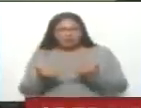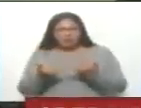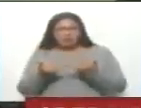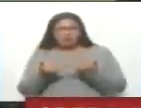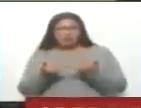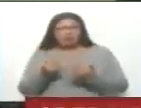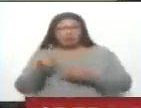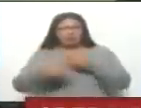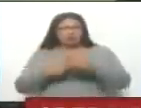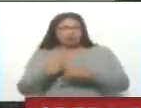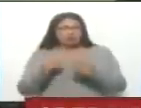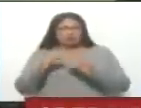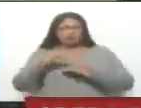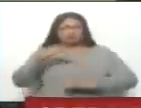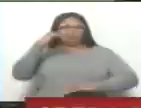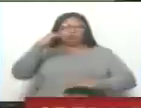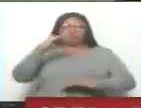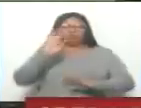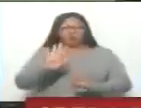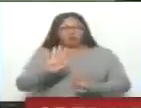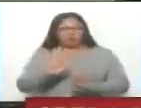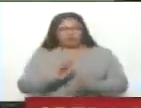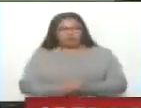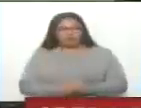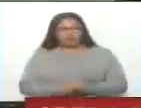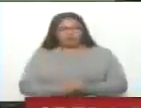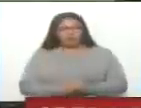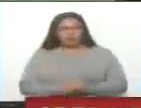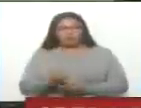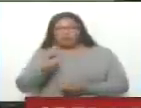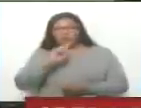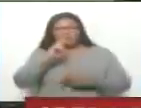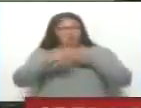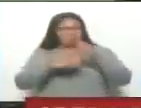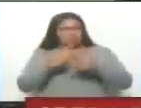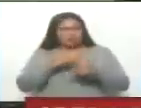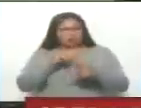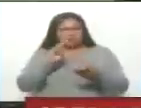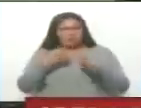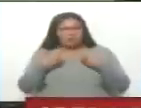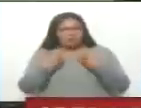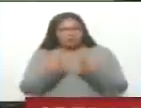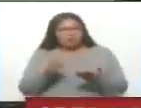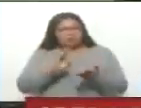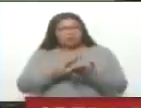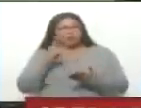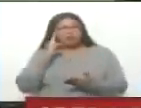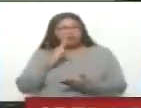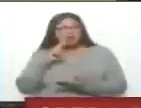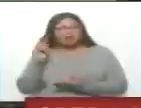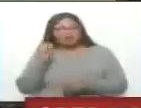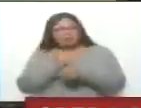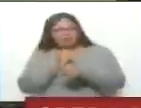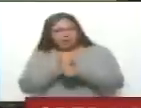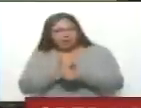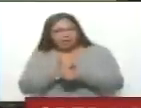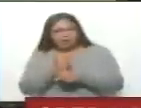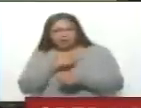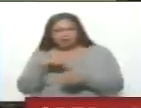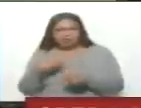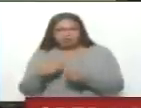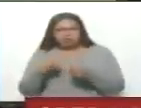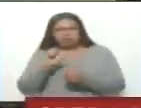inflación. Eso lo tenemos claro nosotros quienes hacemos vida en la Central Bolivariana Socialista de Trabajadores y quienes estamos en